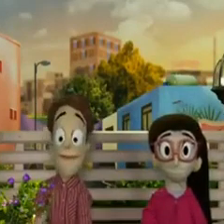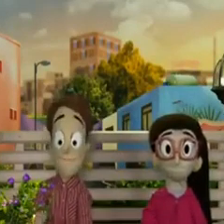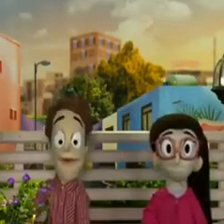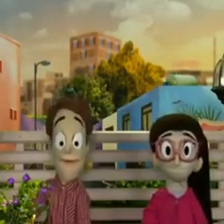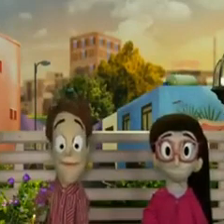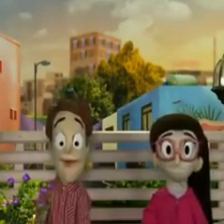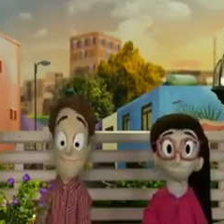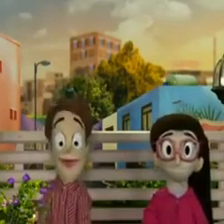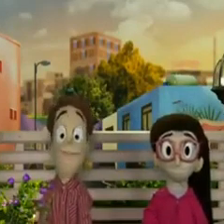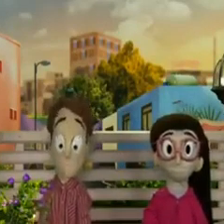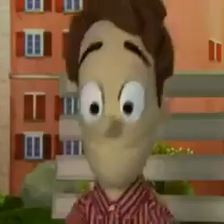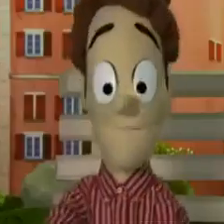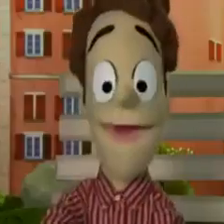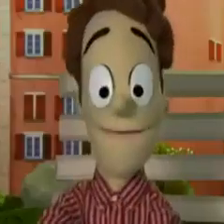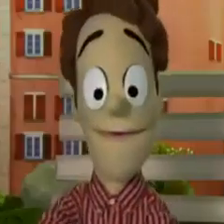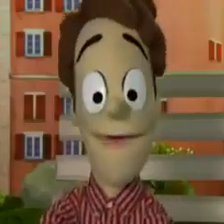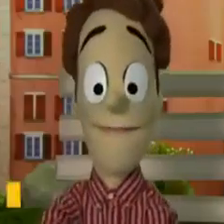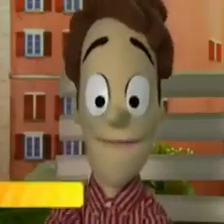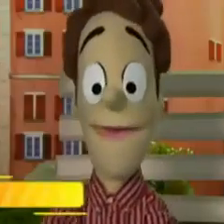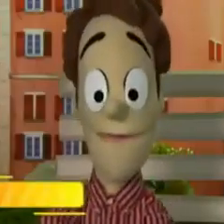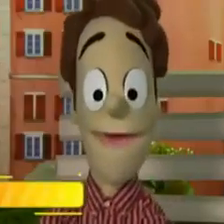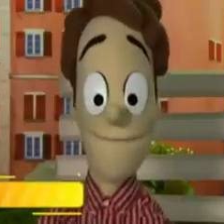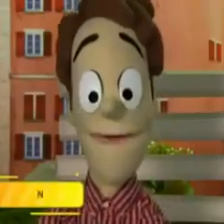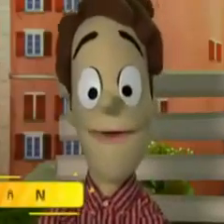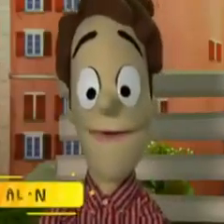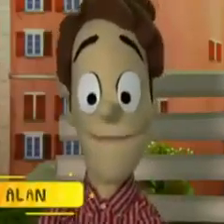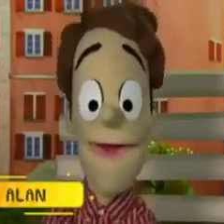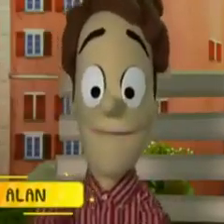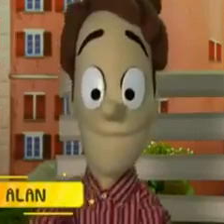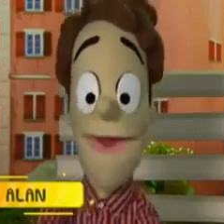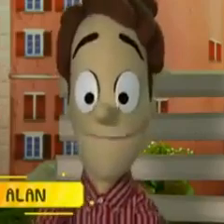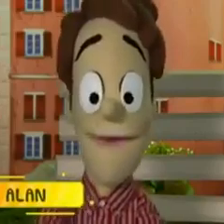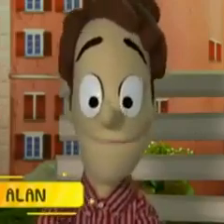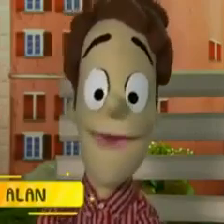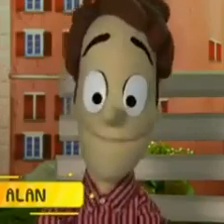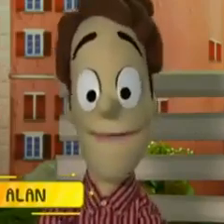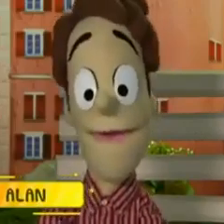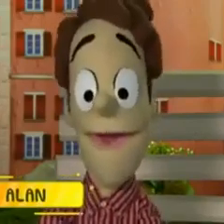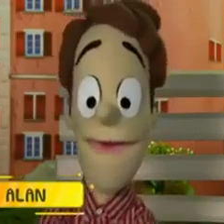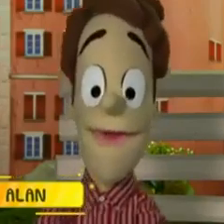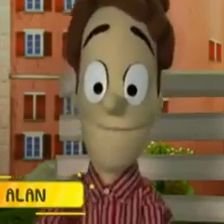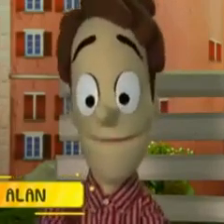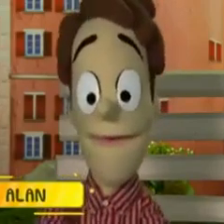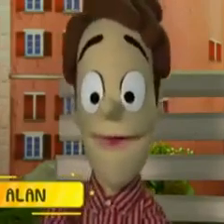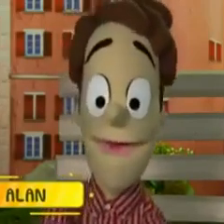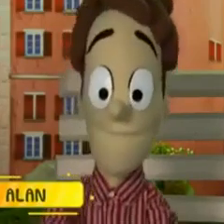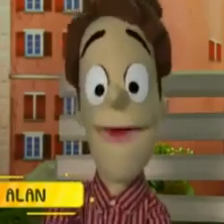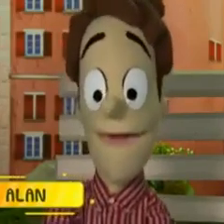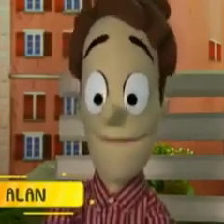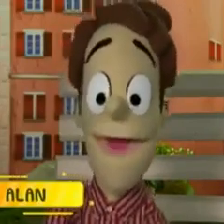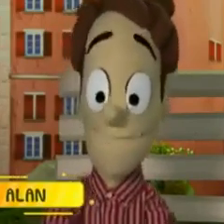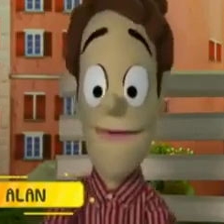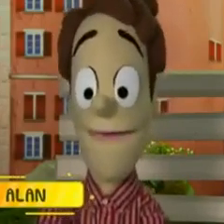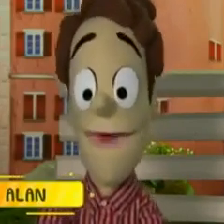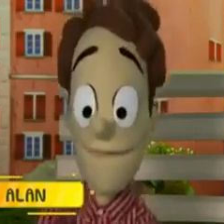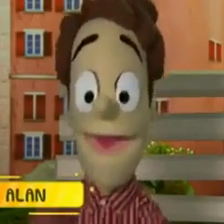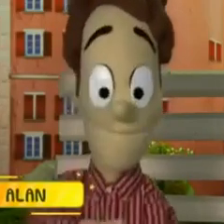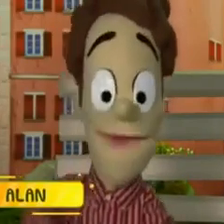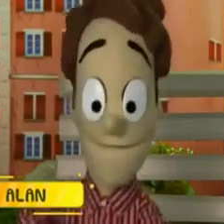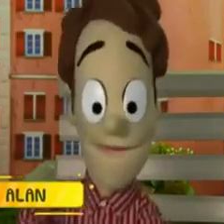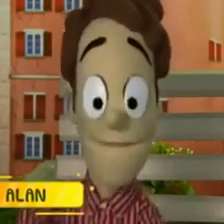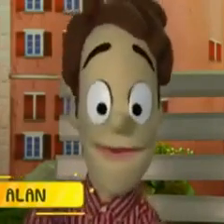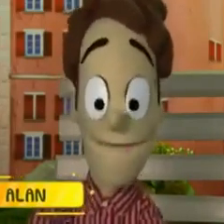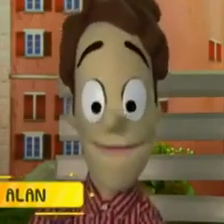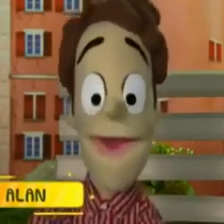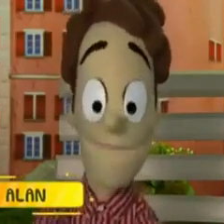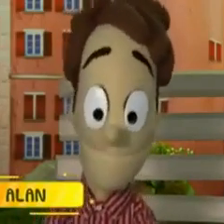y todos estén muy bien. Las noticias sobre el coronavirus pueden tenerte preocupado, inquieto, confundido o tal vez